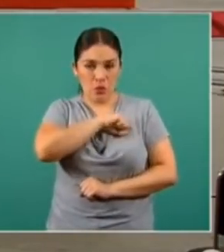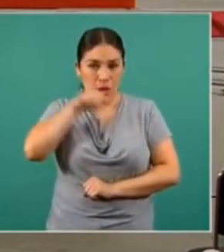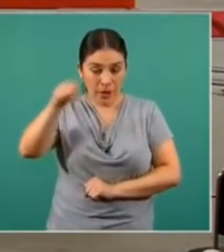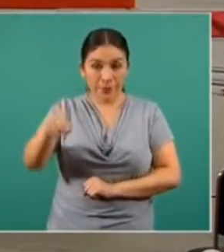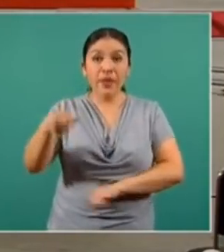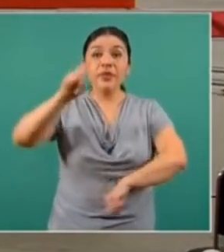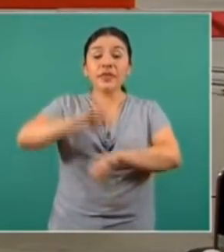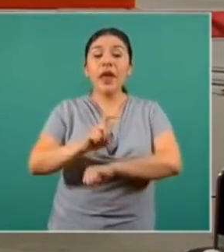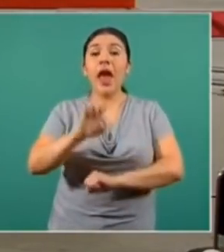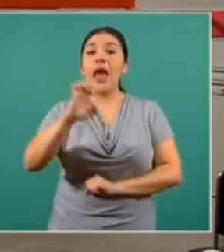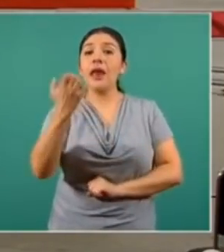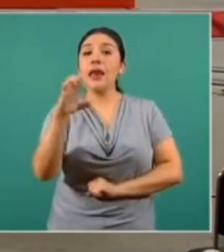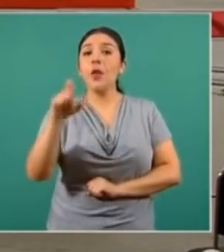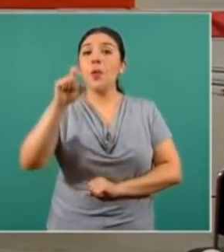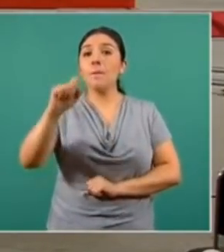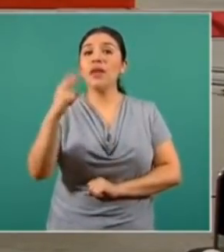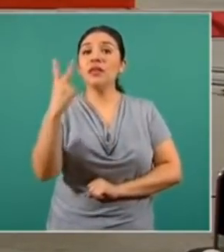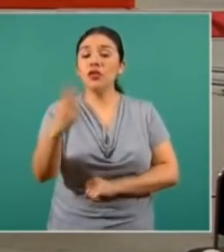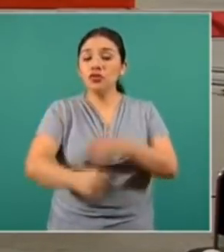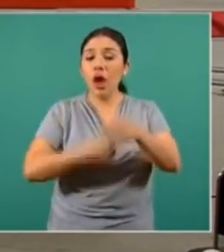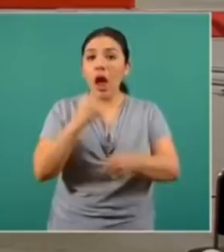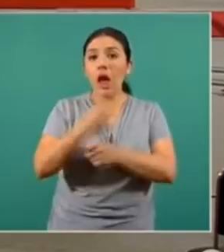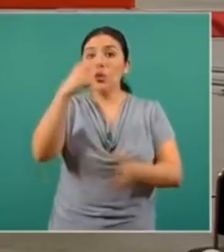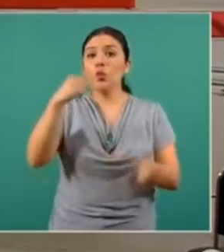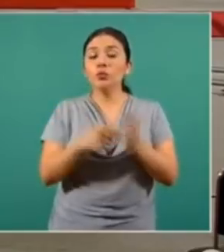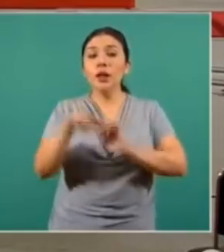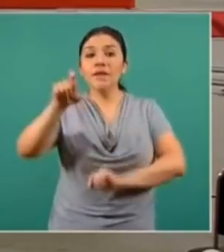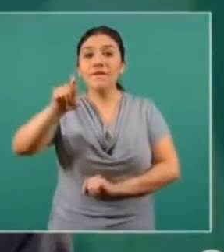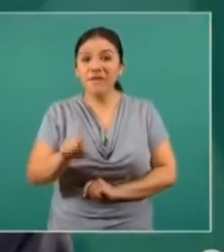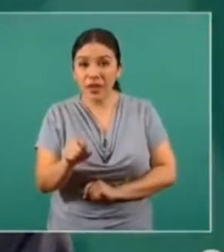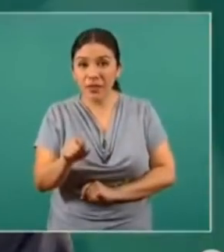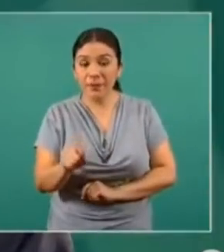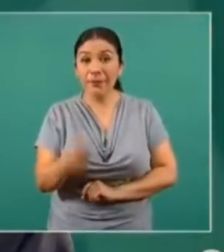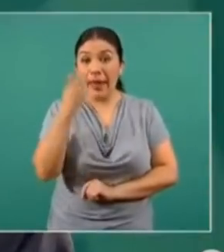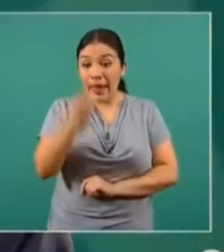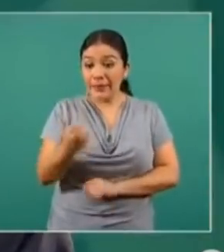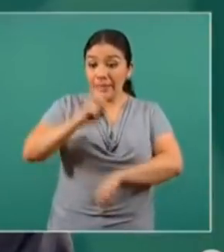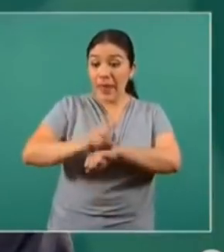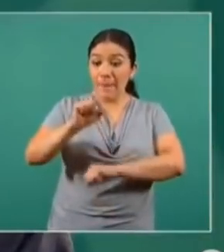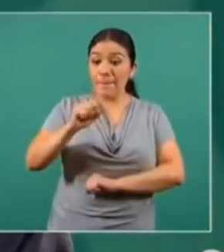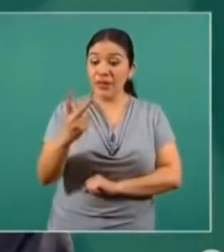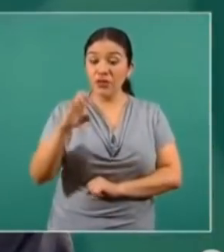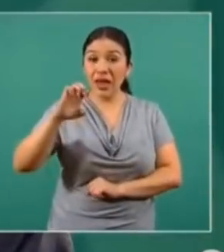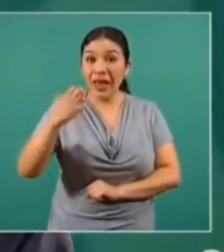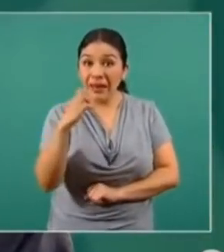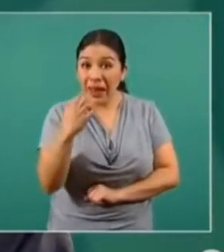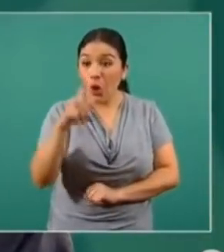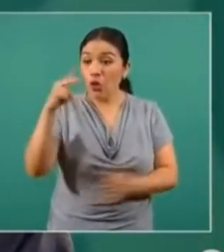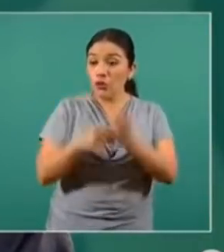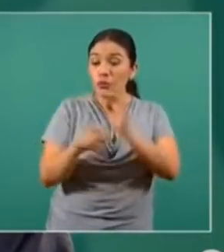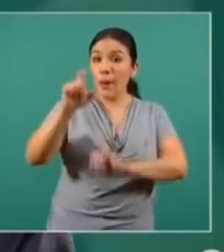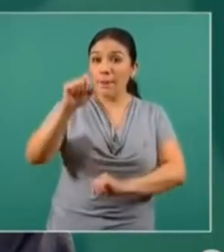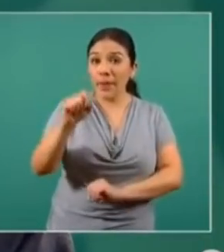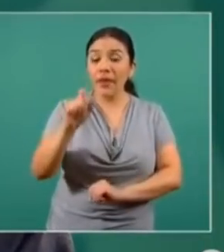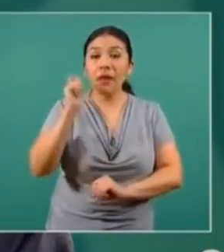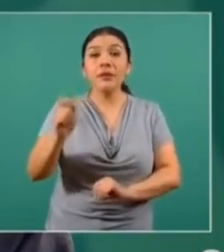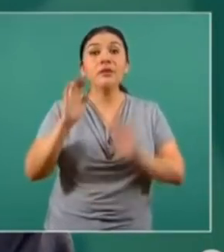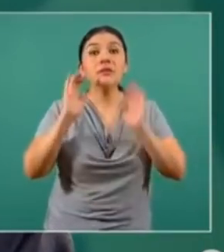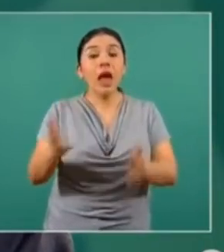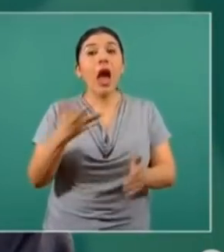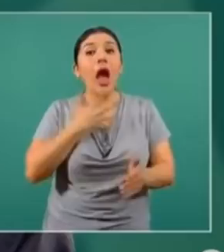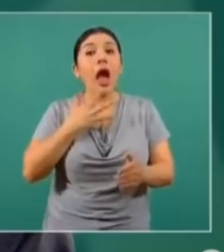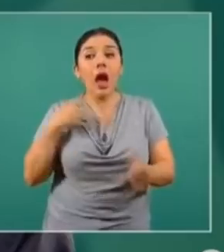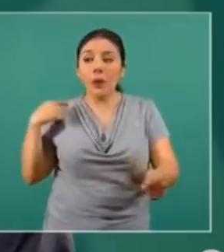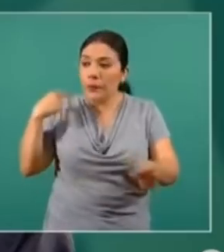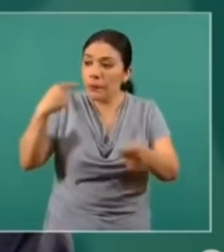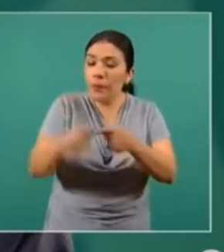ocurrió el 22 de enero de 2020. El 22 de enero de 2020 estábamos a más de un mes de